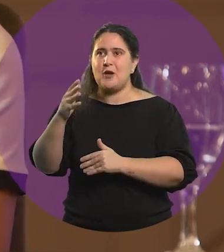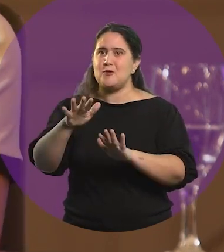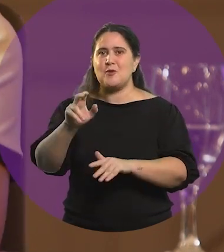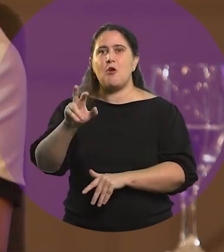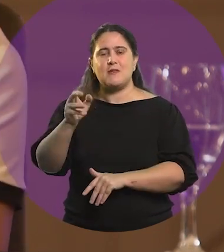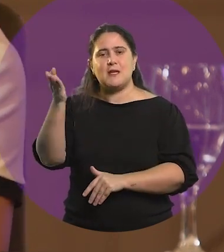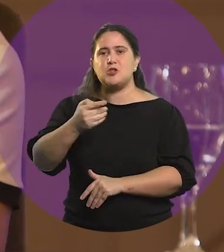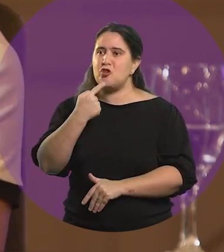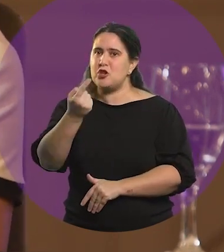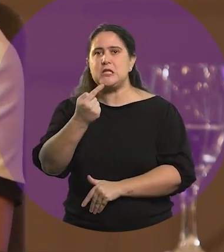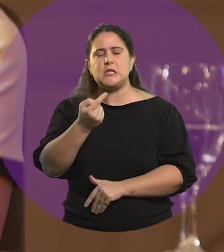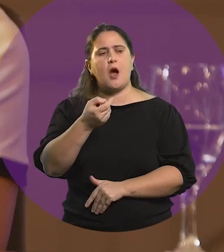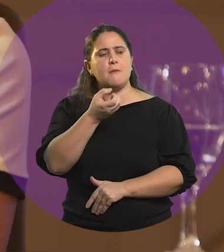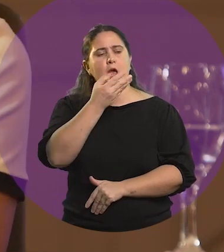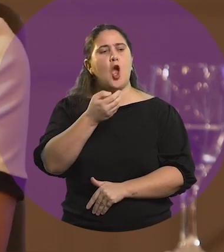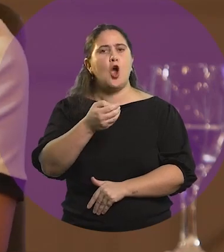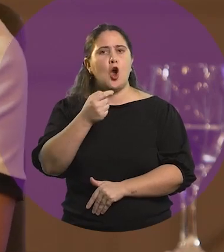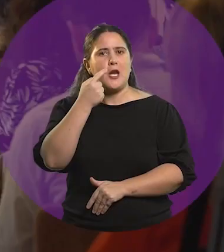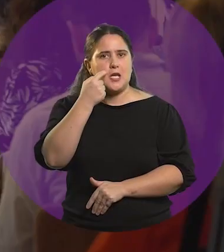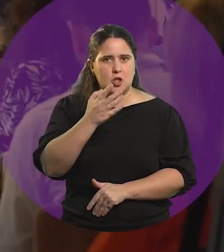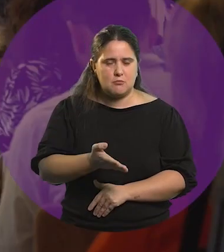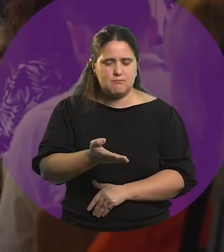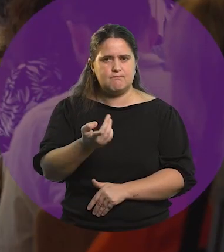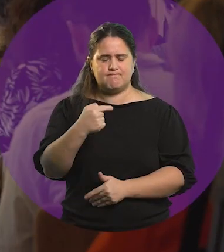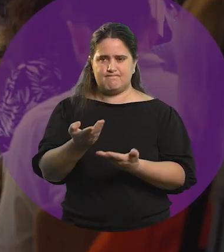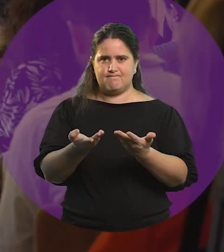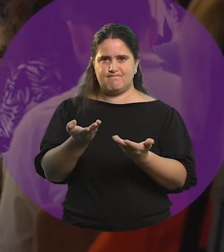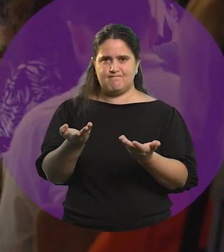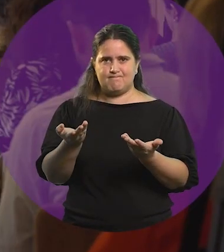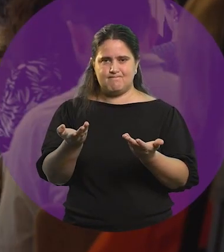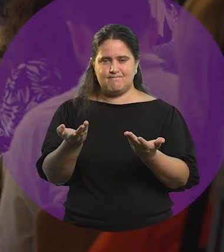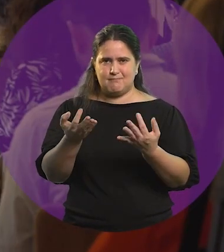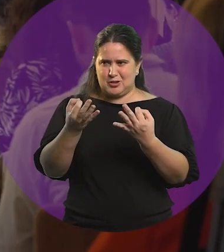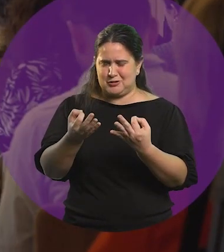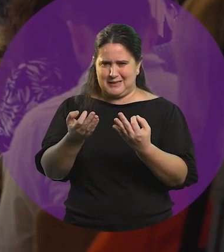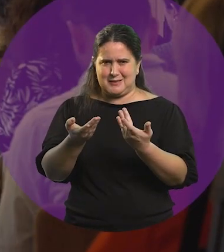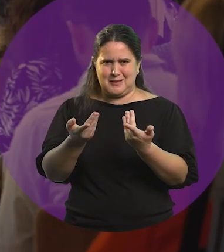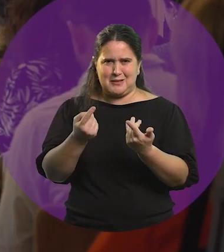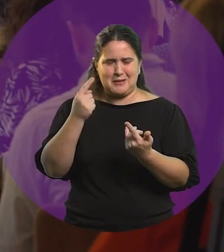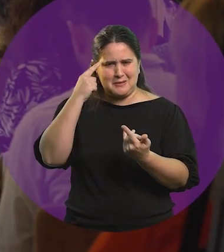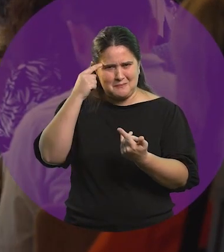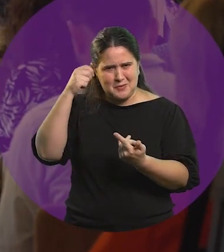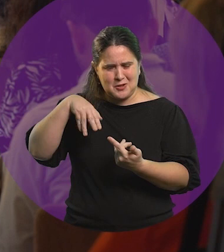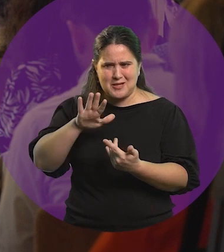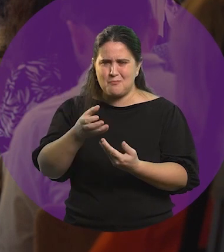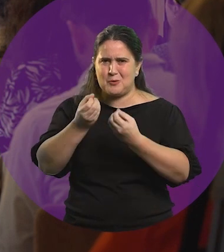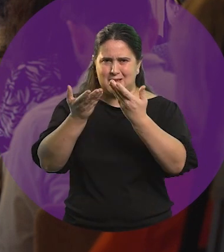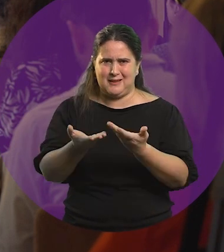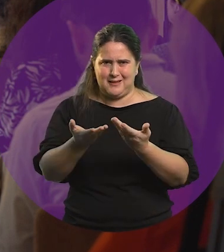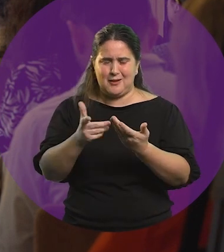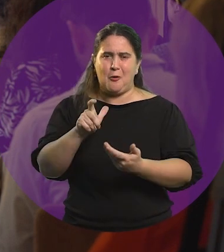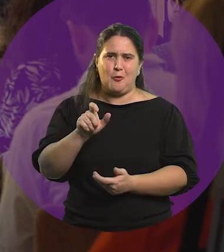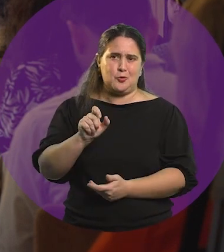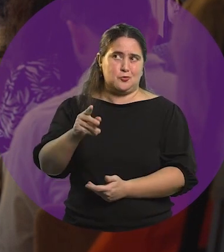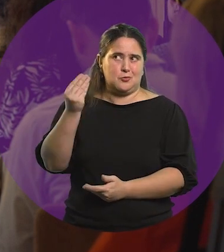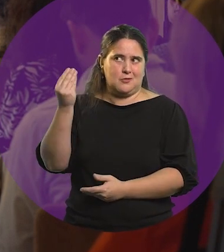te dice que creen que los niños son mejores. Entonces, ¿sobre qué base creen eso? O sea, evidentemente